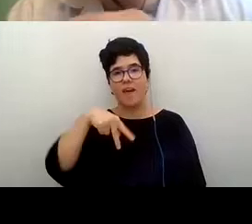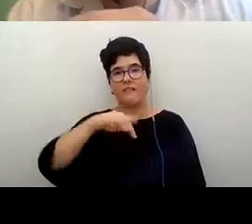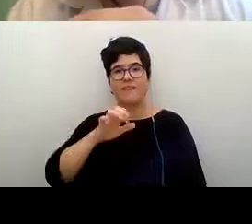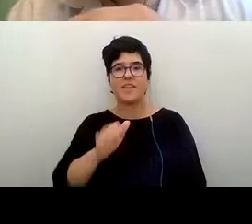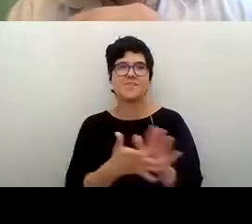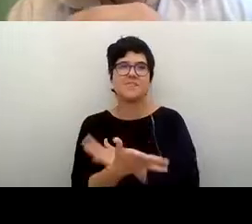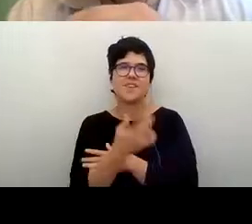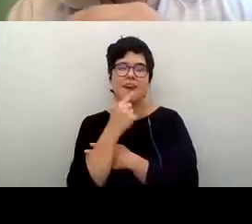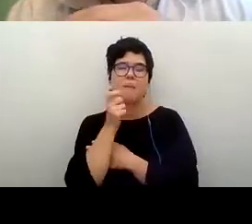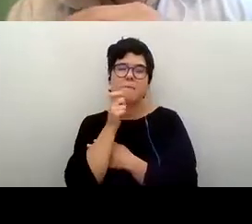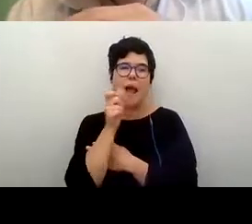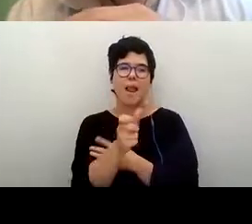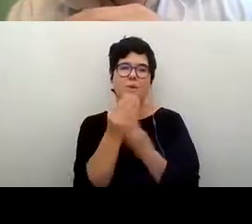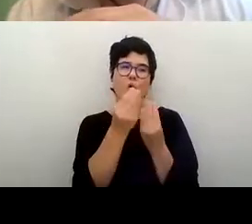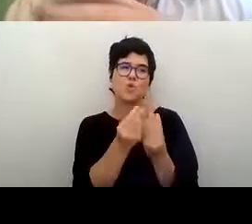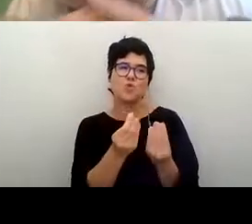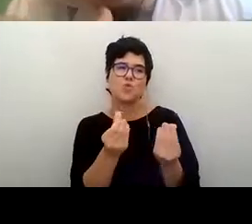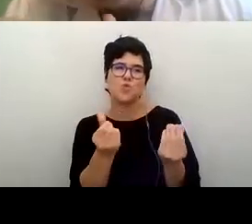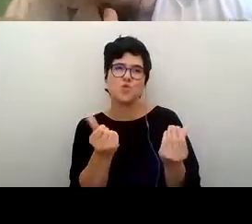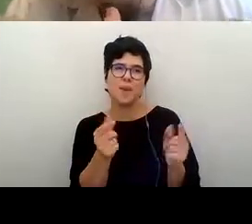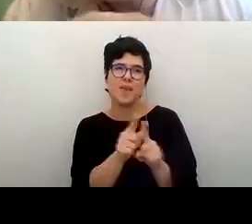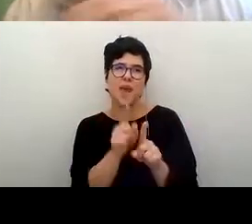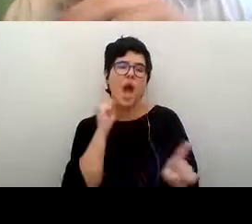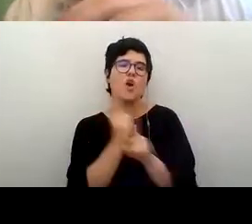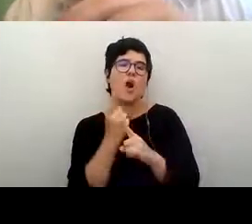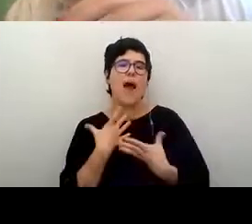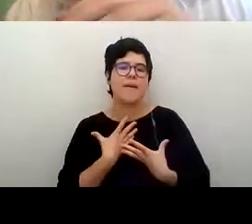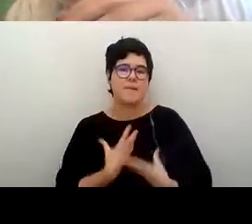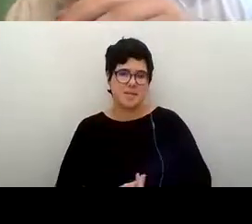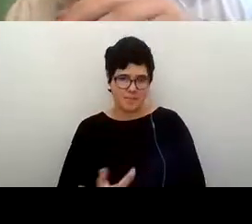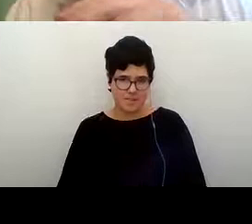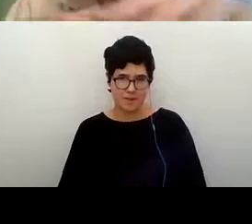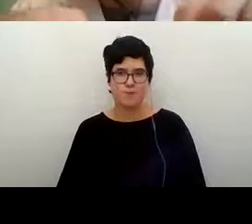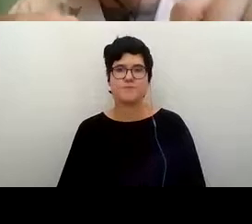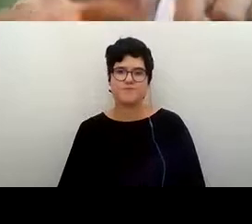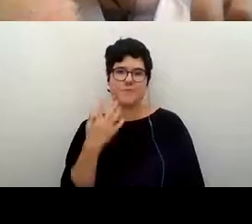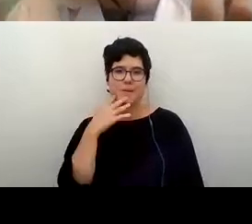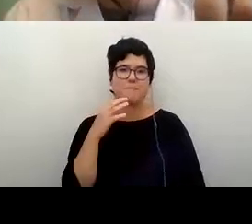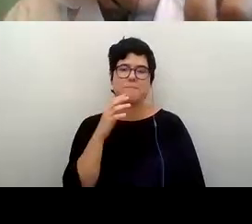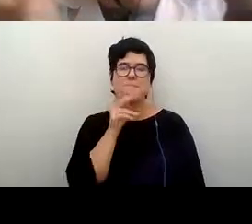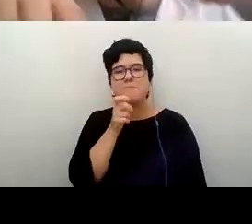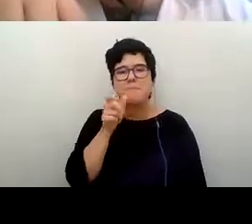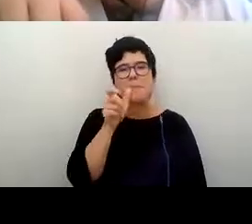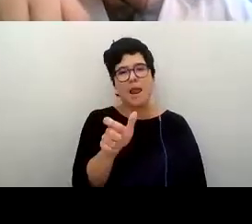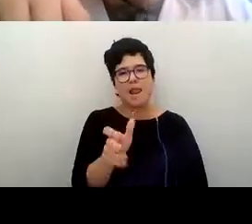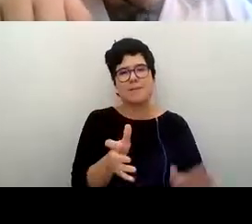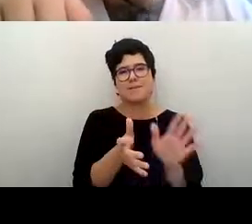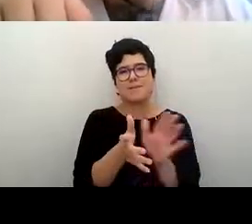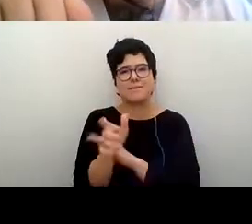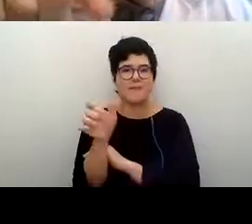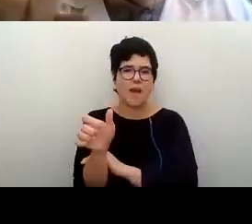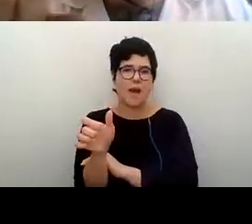suave de hablar de antidepresivo. En realidad el eutimizante es aquel que eutimiza, es decir,